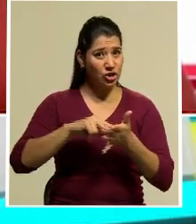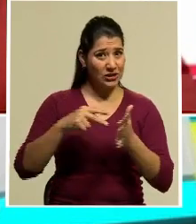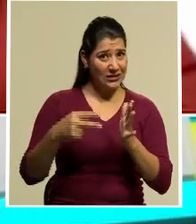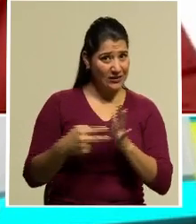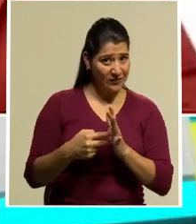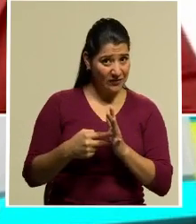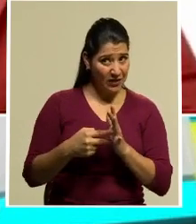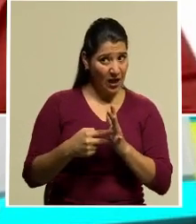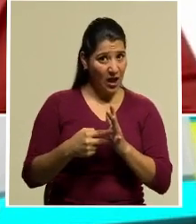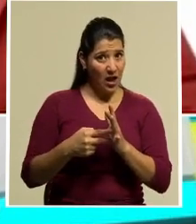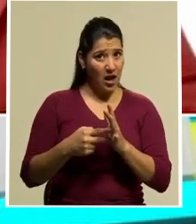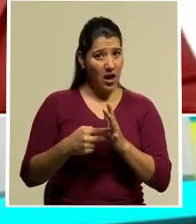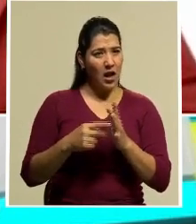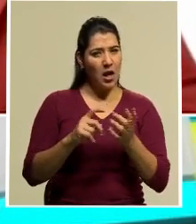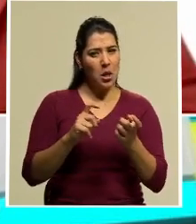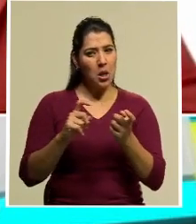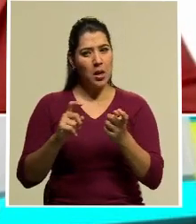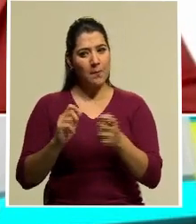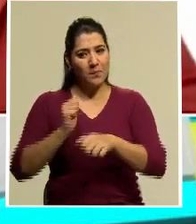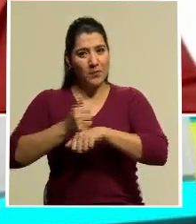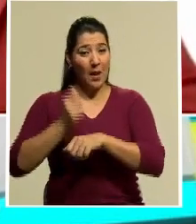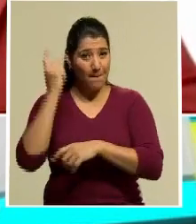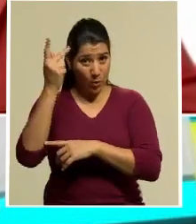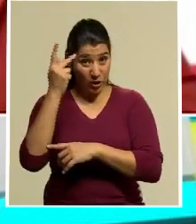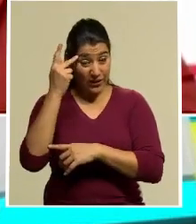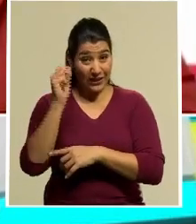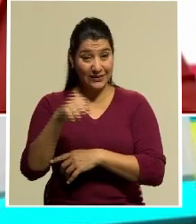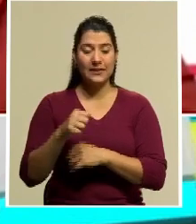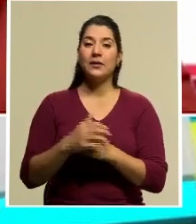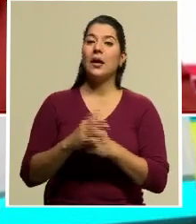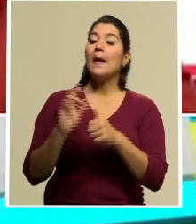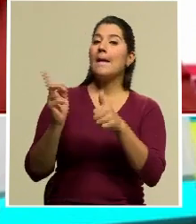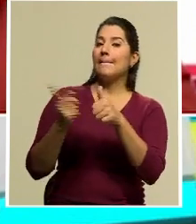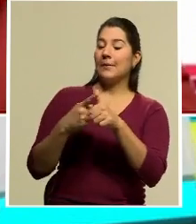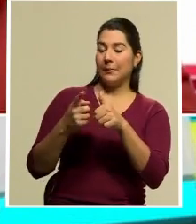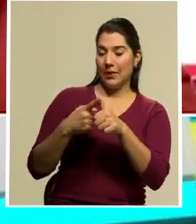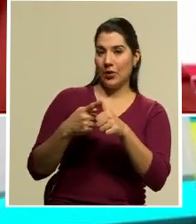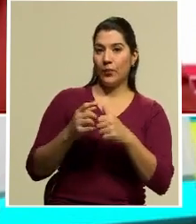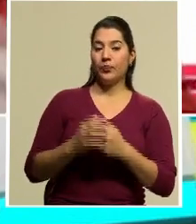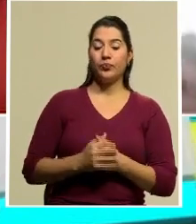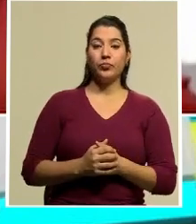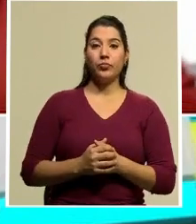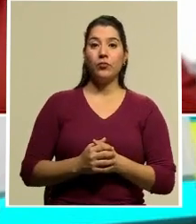Bueno, yo creo que vamos a comenzar por lo primero señalando lo siguiente.